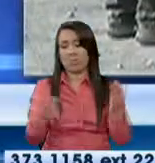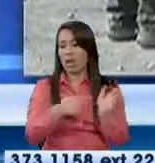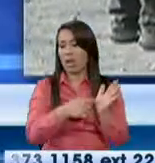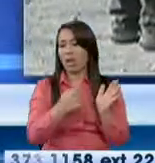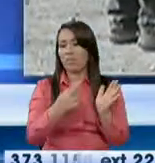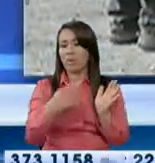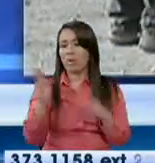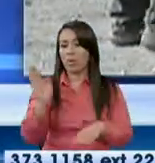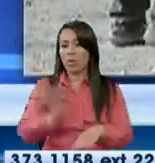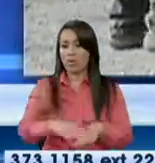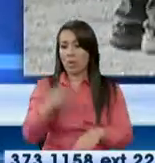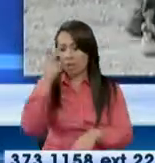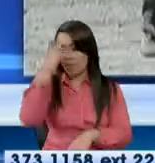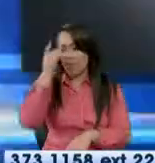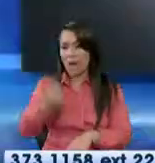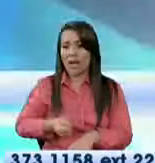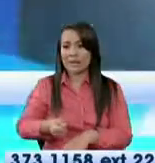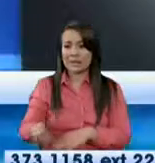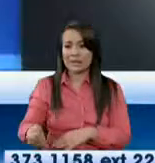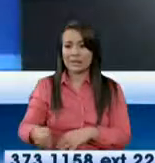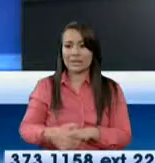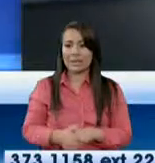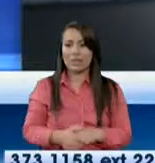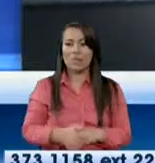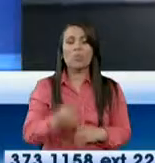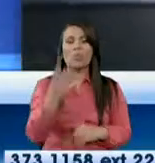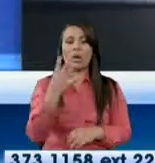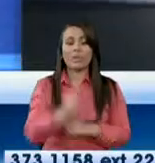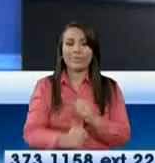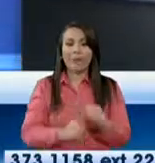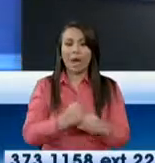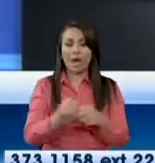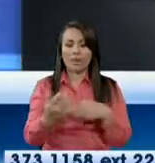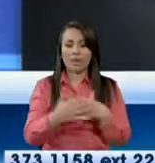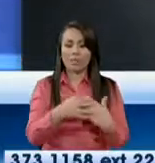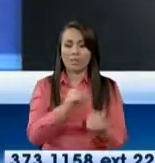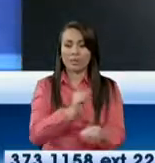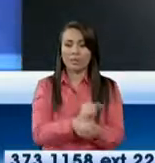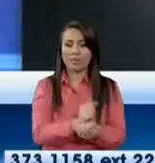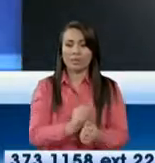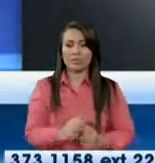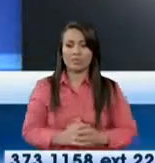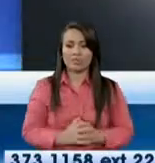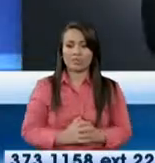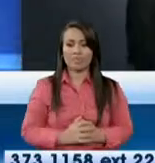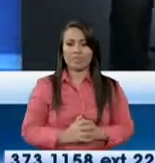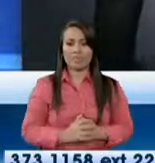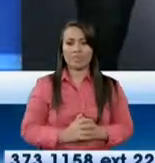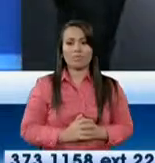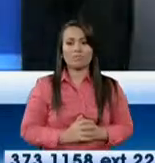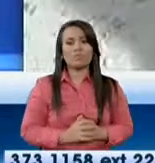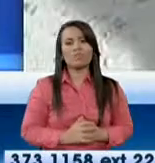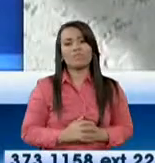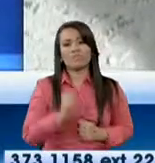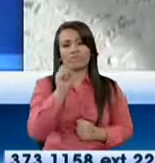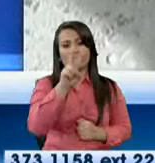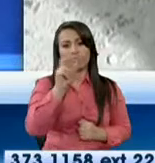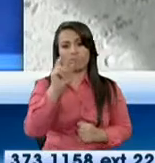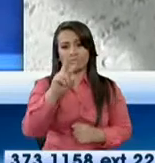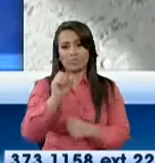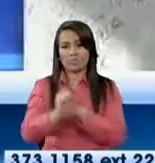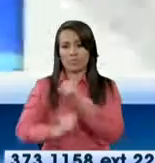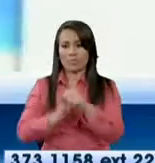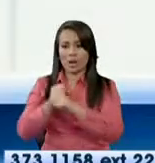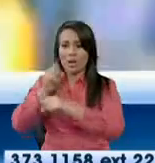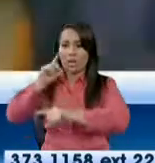del hecho, ¿vale? Es decir, por asesinato. ¿Cuántos años de prisión por este delito? Bueno, la pena es de 22 años